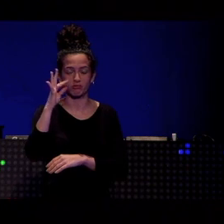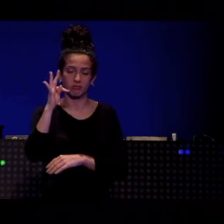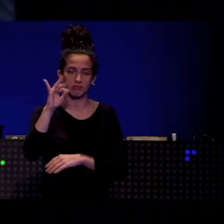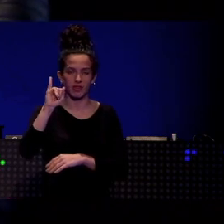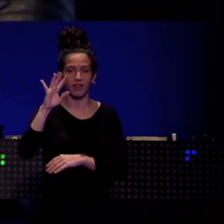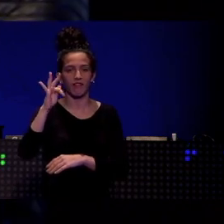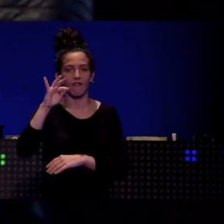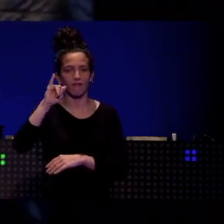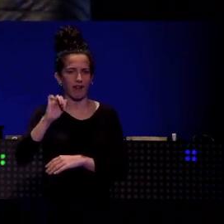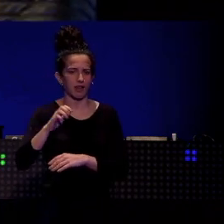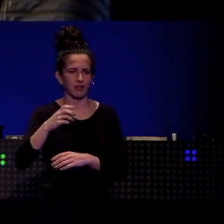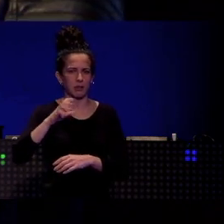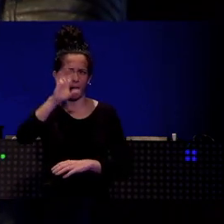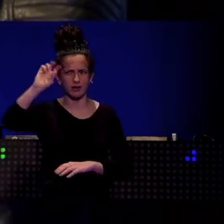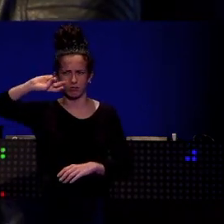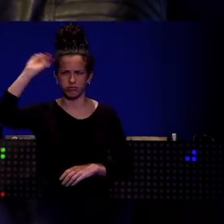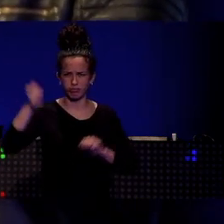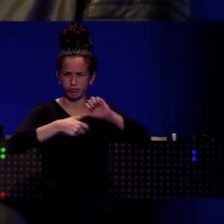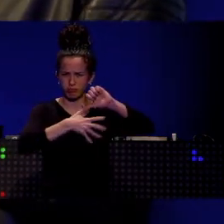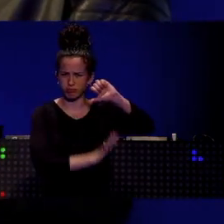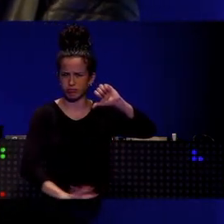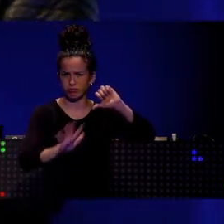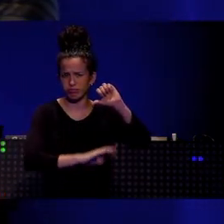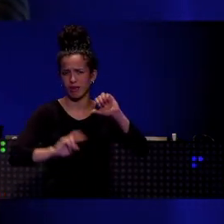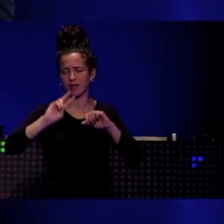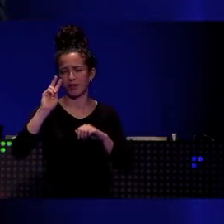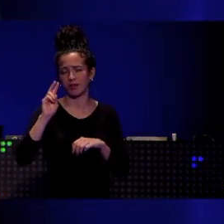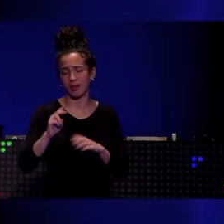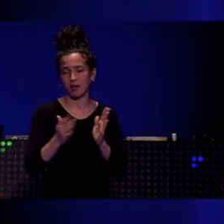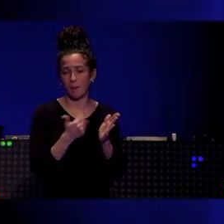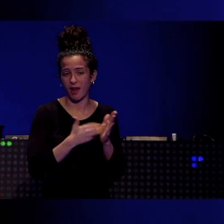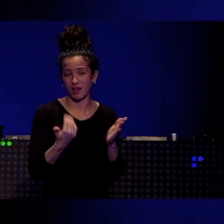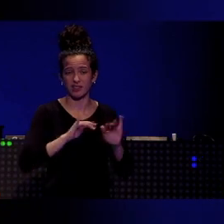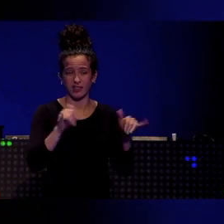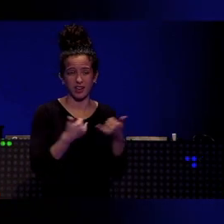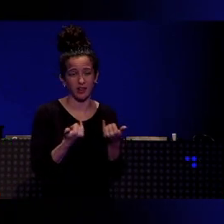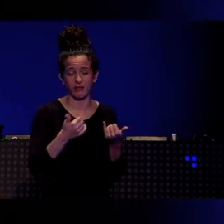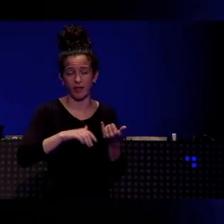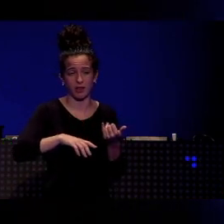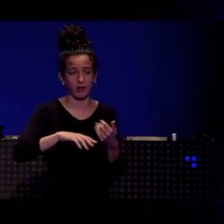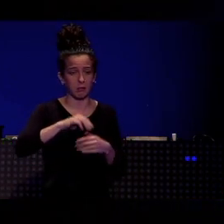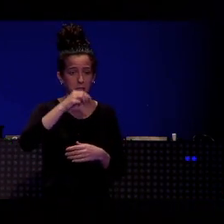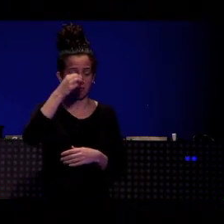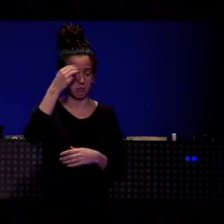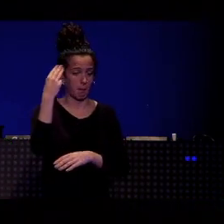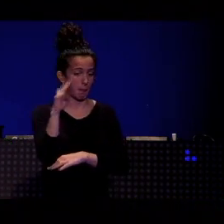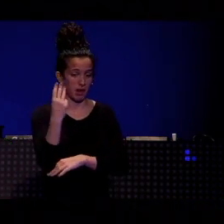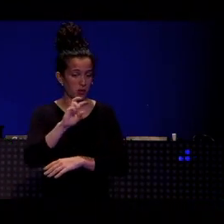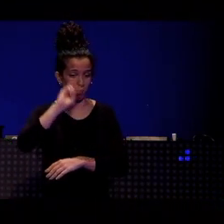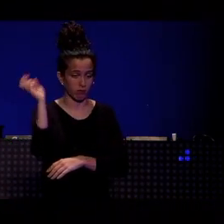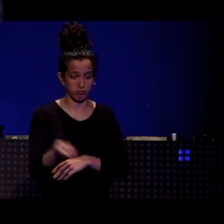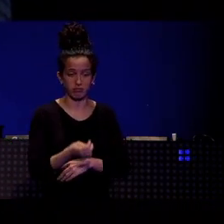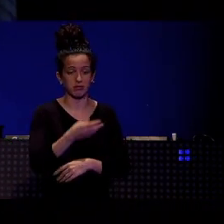monterrey y santiago de chile- valencia-tenerife lima las palmas bogotá sevilla querétaro